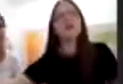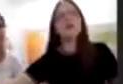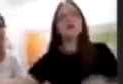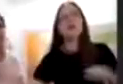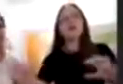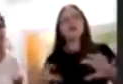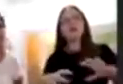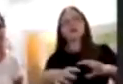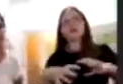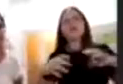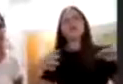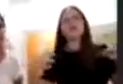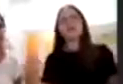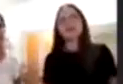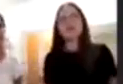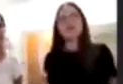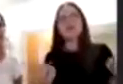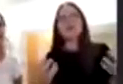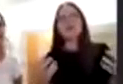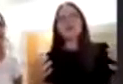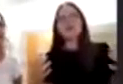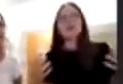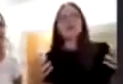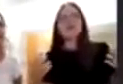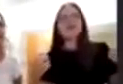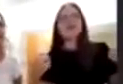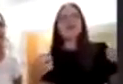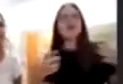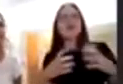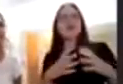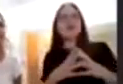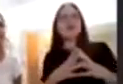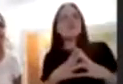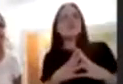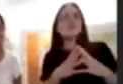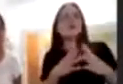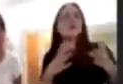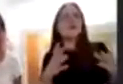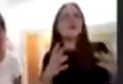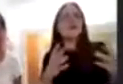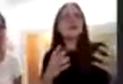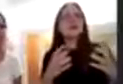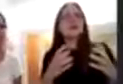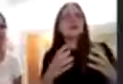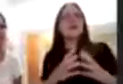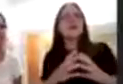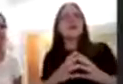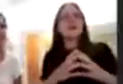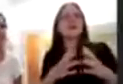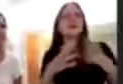en el periurbano, se encuentra el territorio, digamos, con su carácter